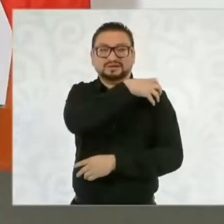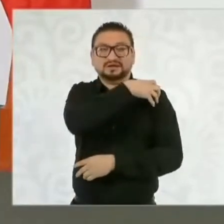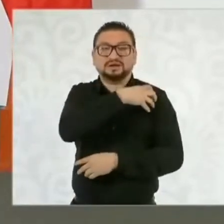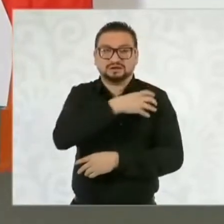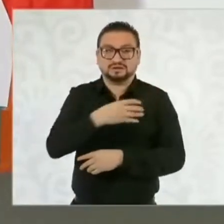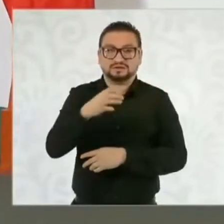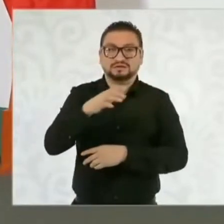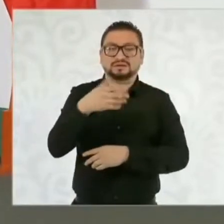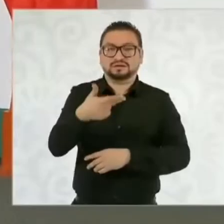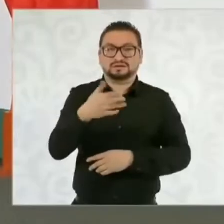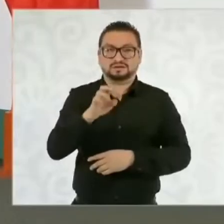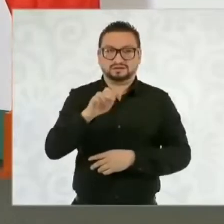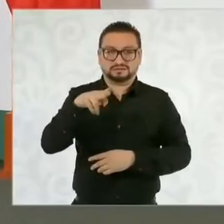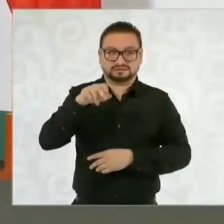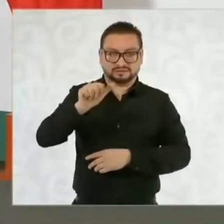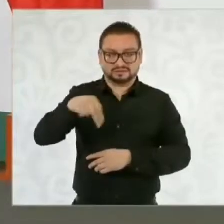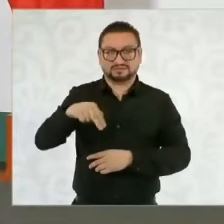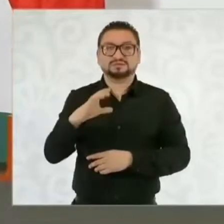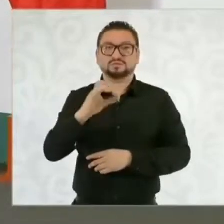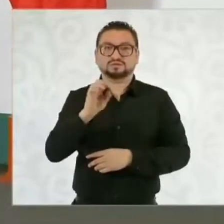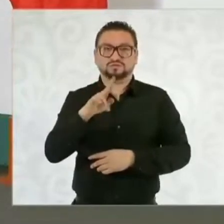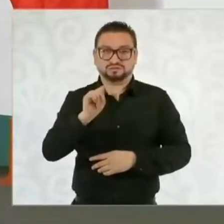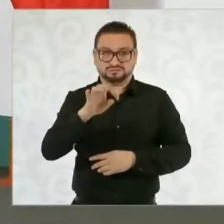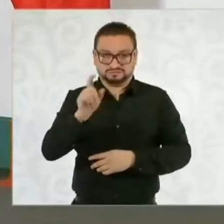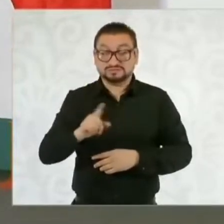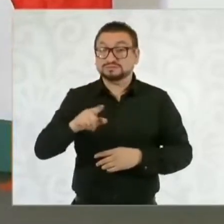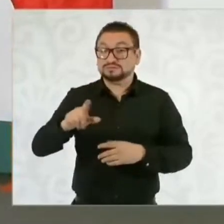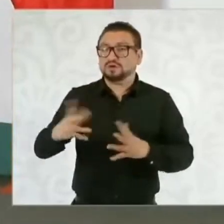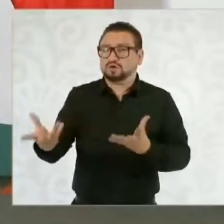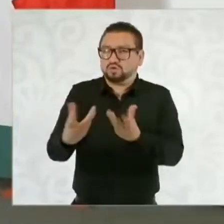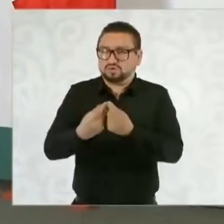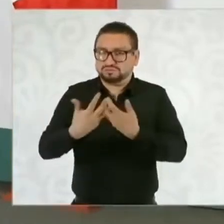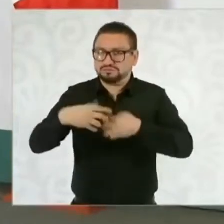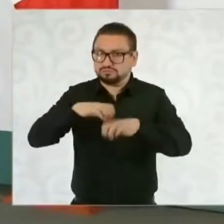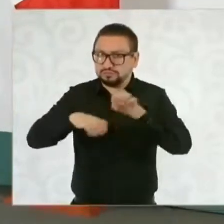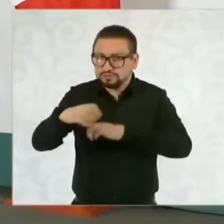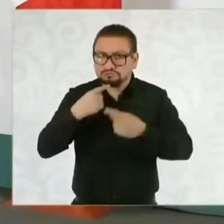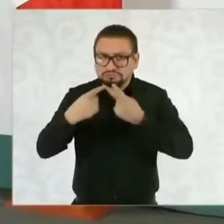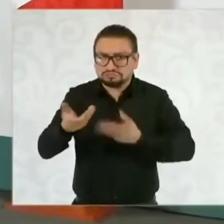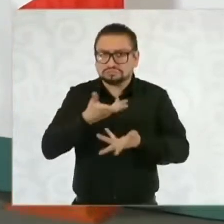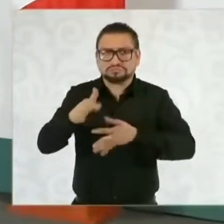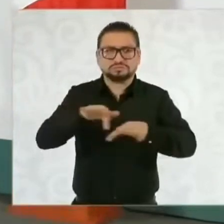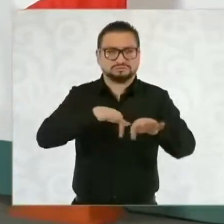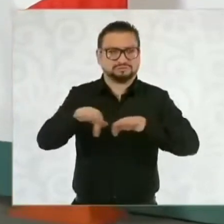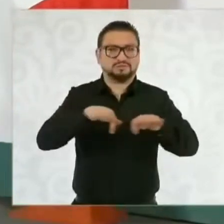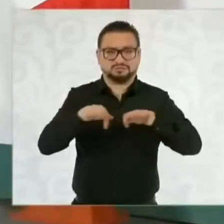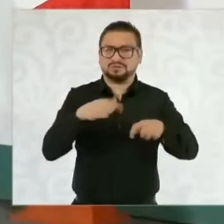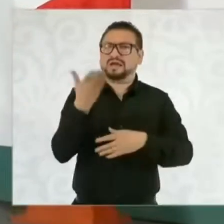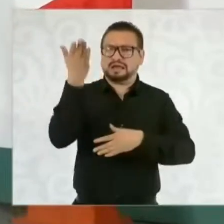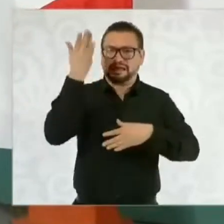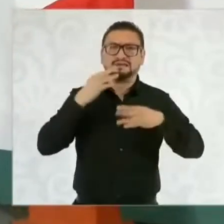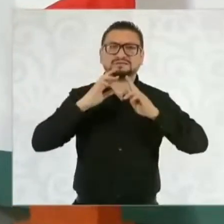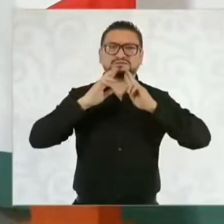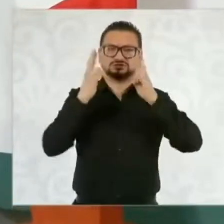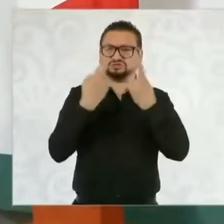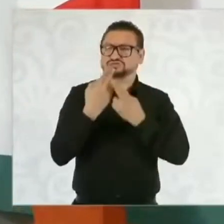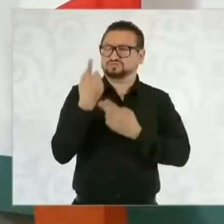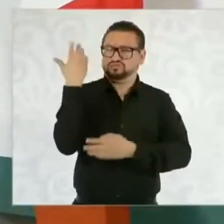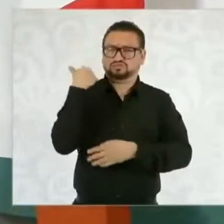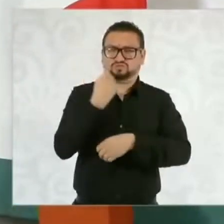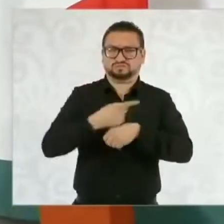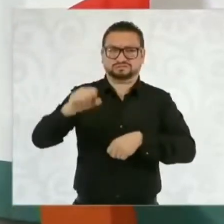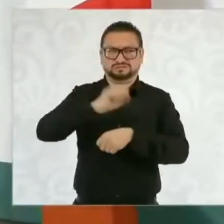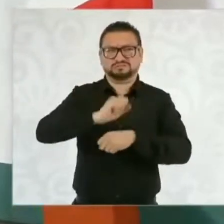Hernán Cortés, que han estado trabajando con el sector empresarial. Inclusive tuvimos una reunión hace semana y